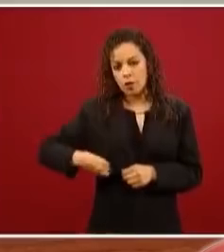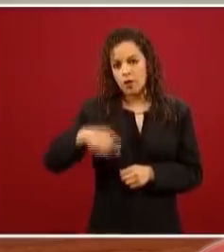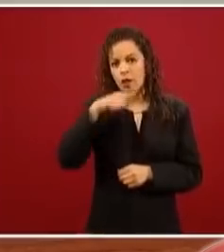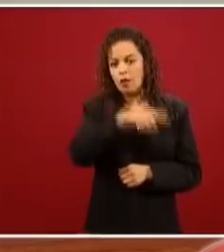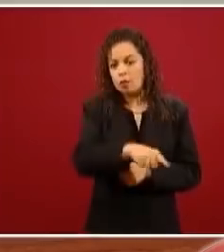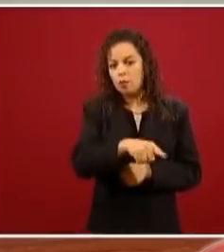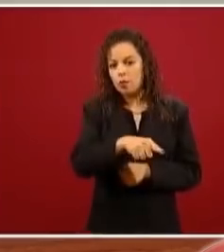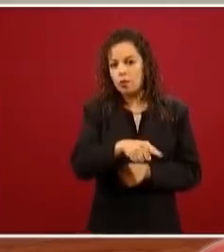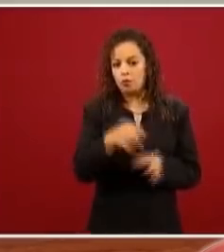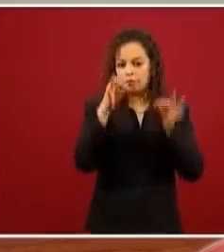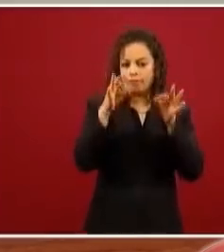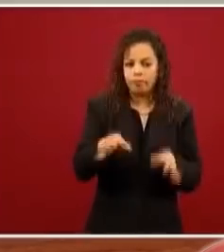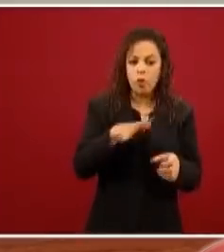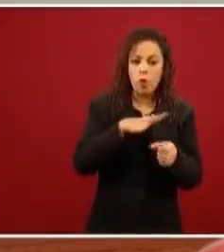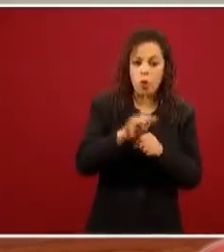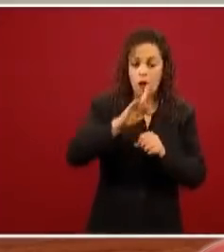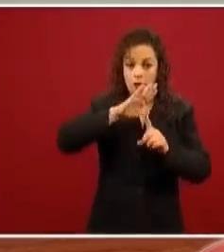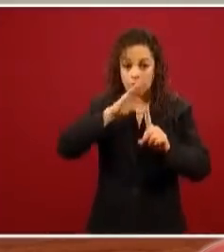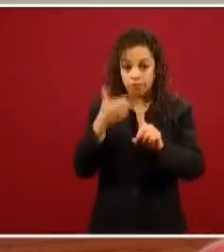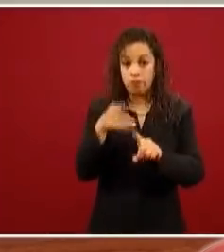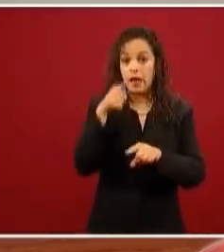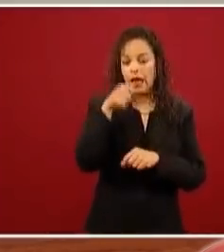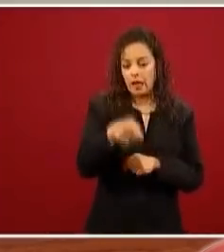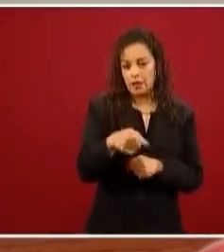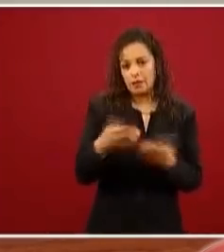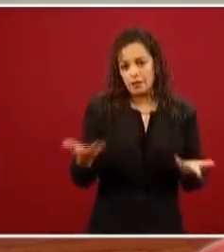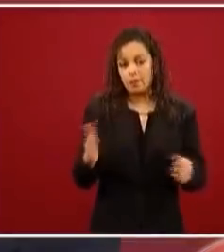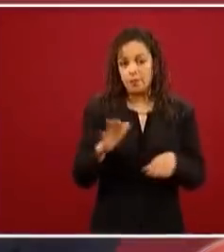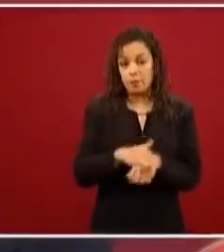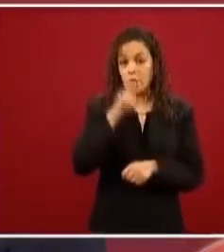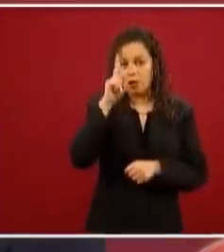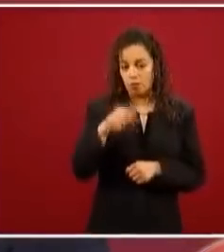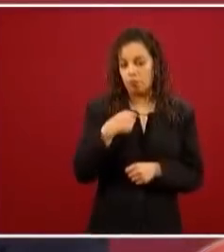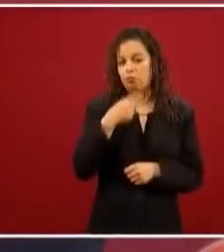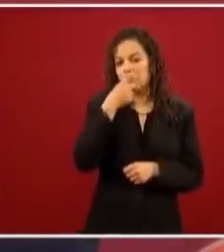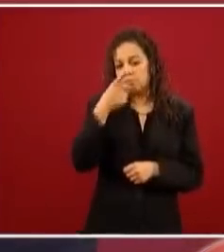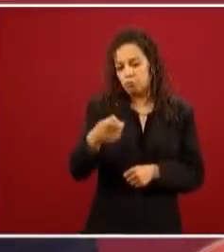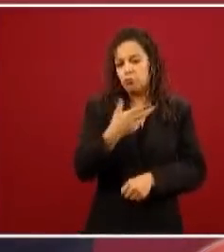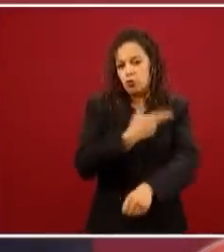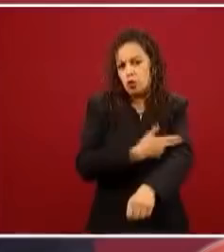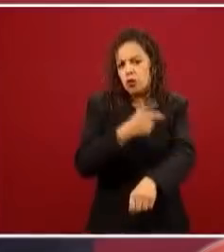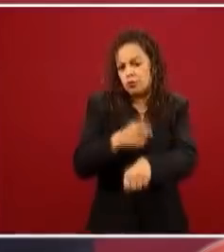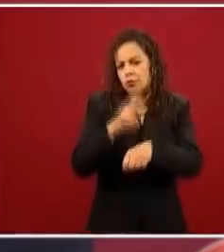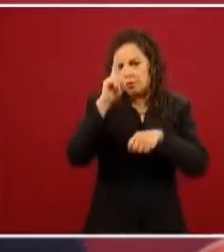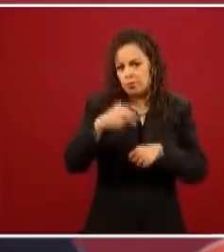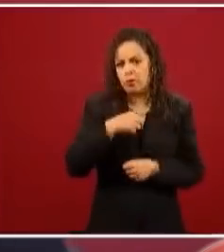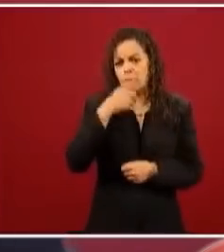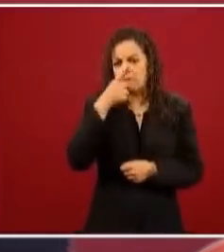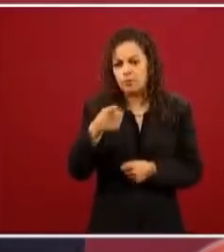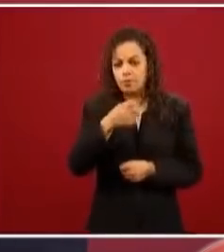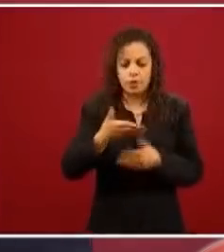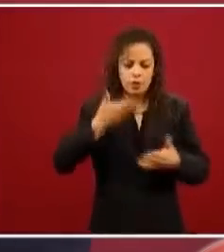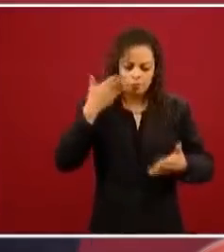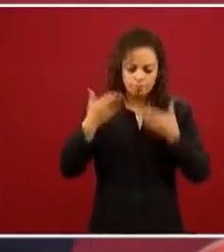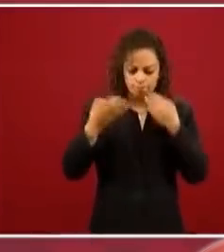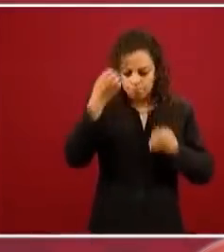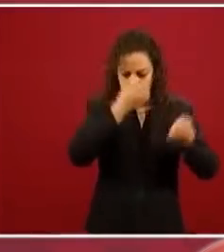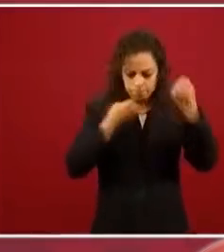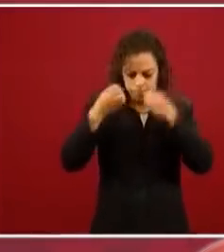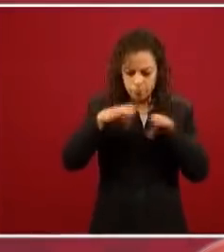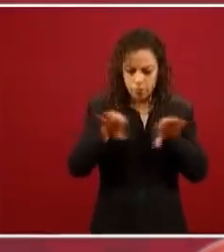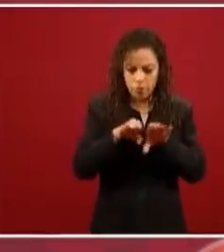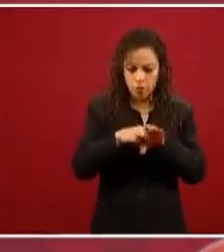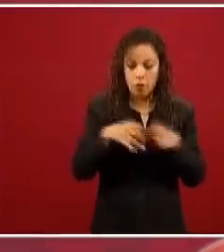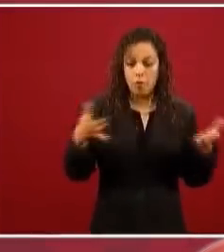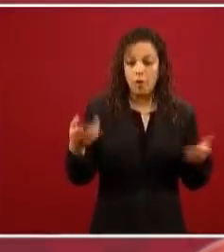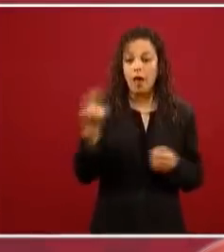complicado, justamente porque, pues con toda honestidad, a veces el médico está haciendo una valoración y un cálculo a partir de la posibilidad de que haya oferta